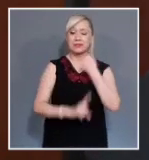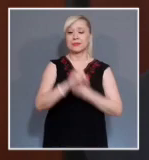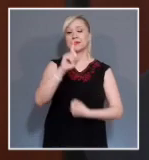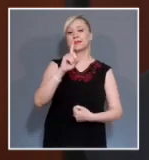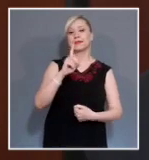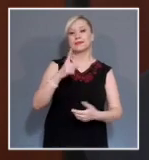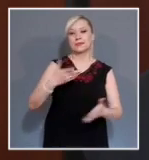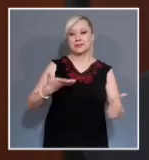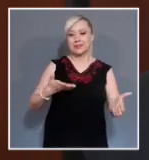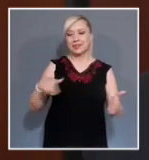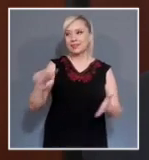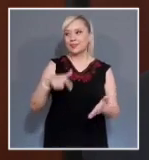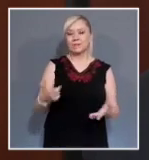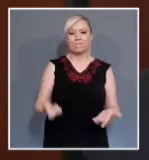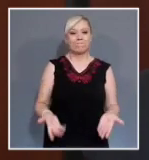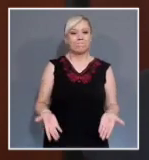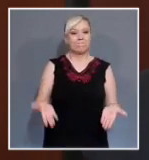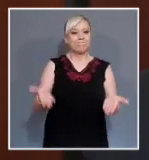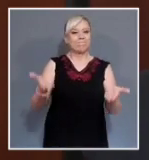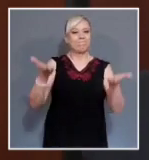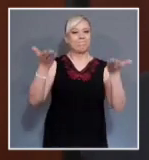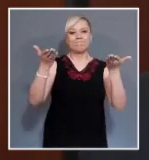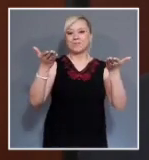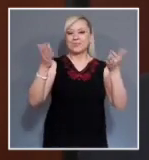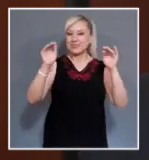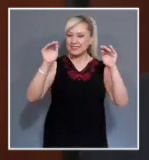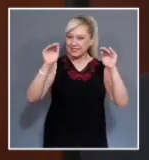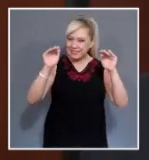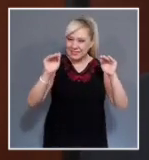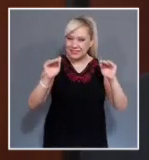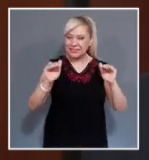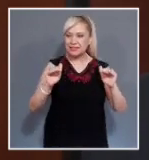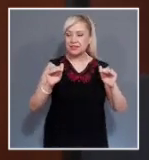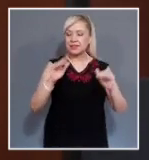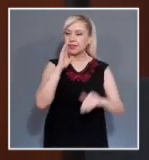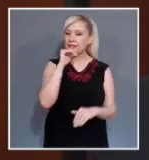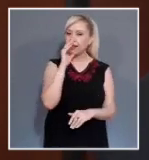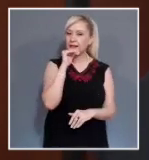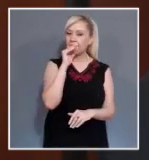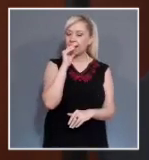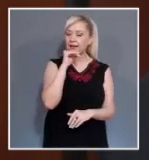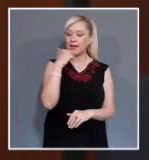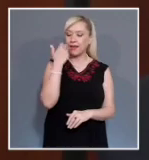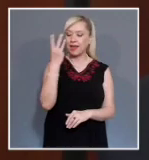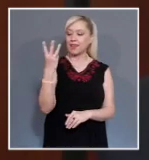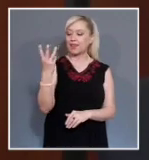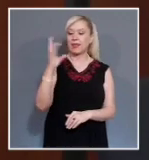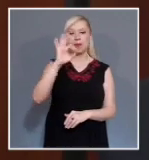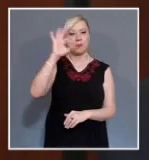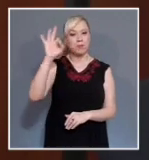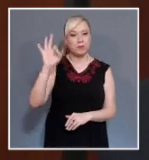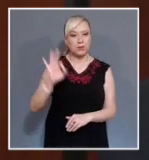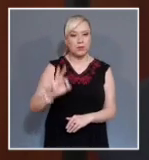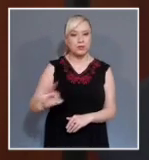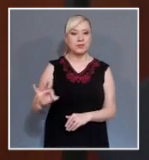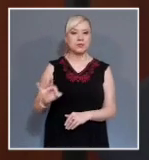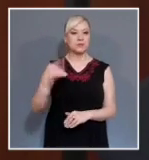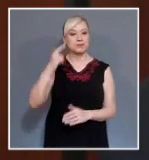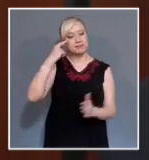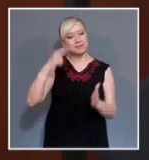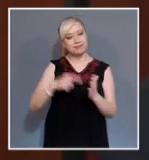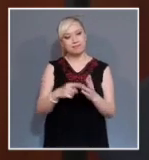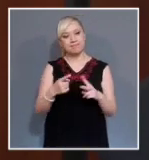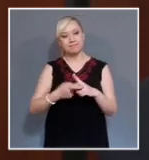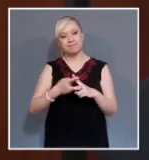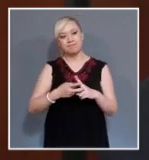la inf logre consolidar una reducción sostenida hacia nuestra meta de tres por ciento en el horizonte de pronóstico por lo que nos mantenemos